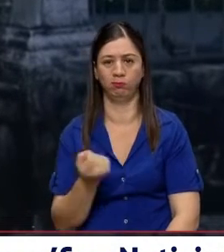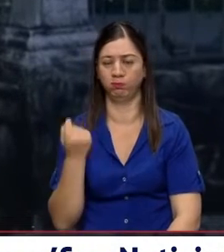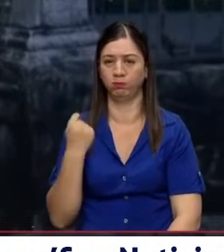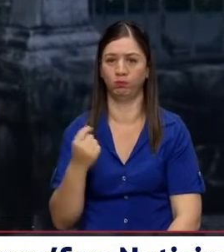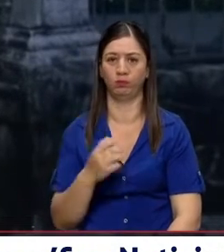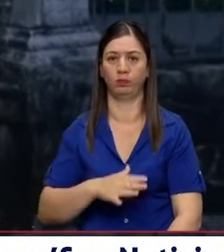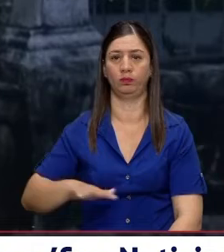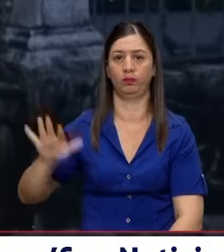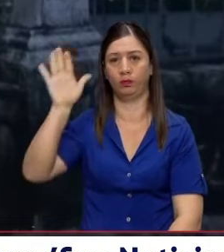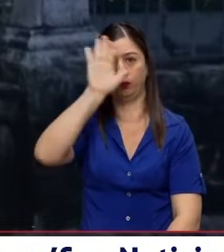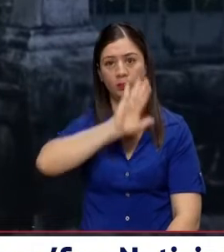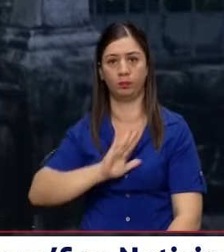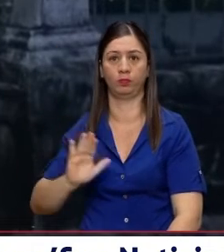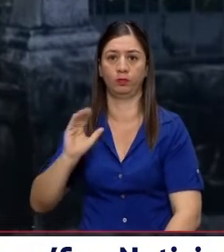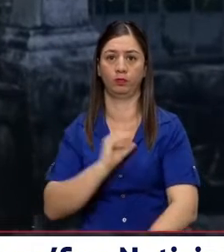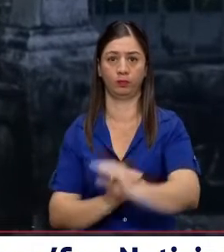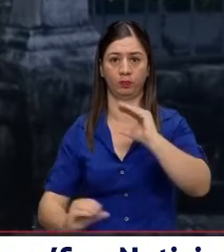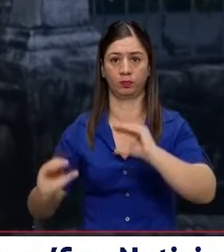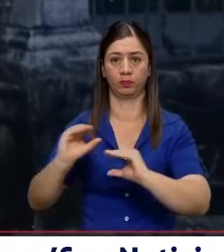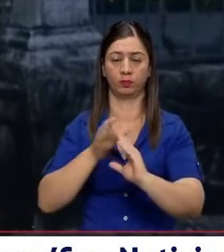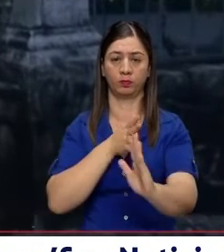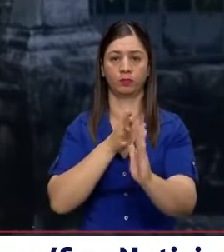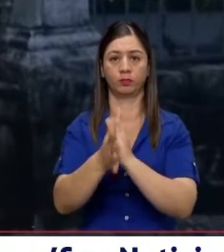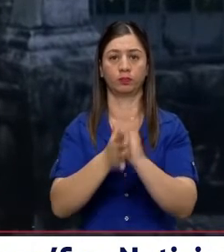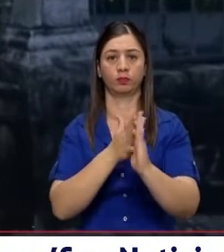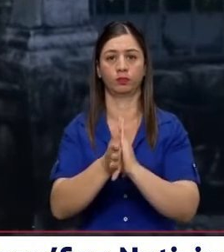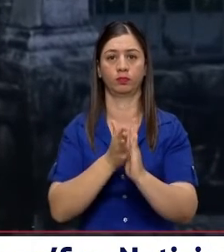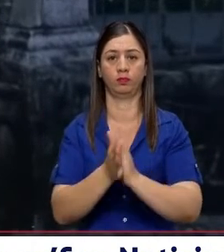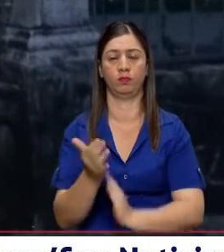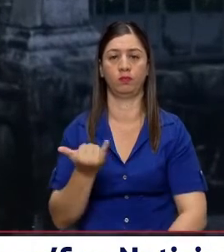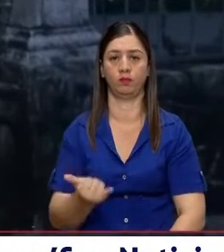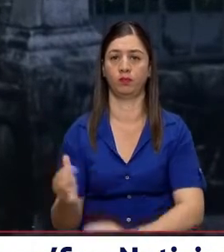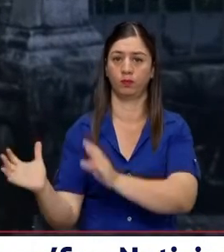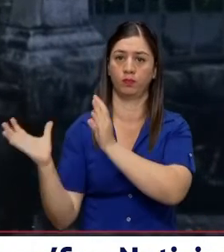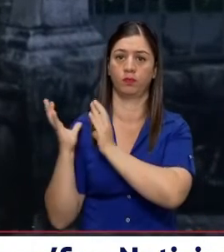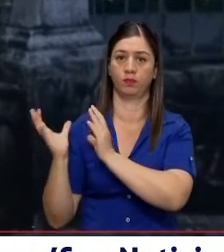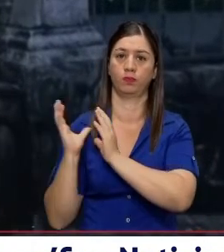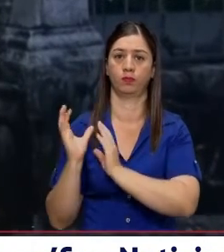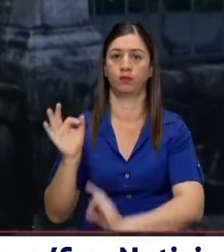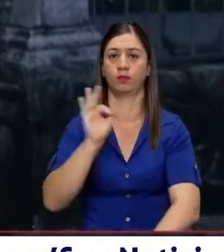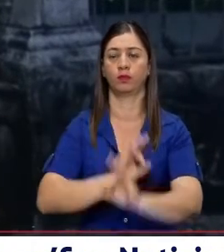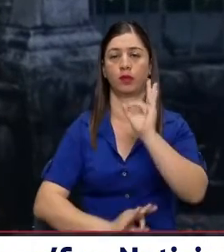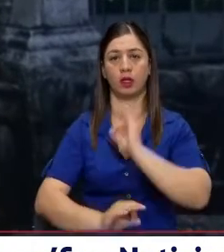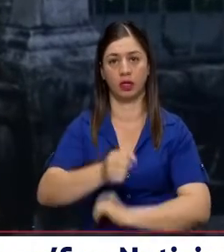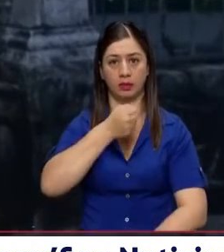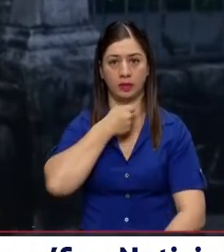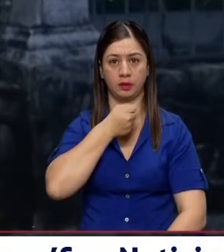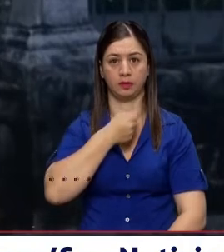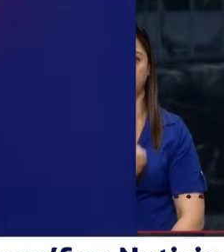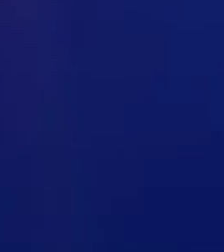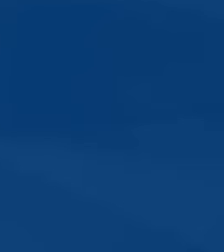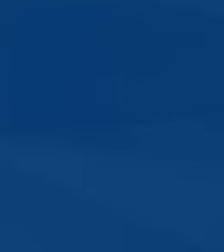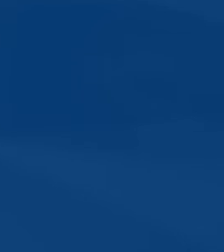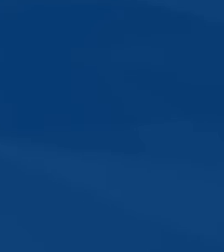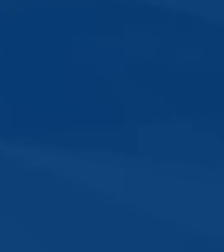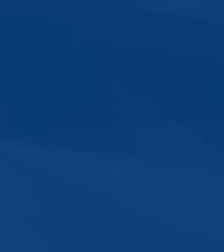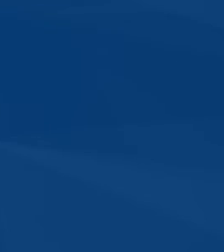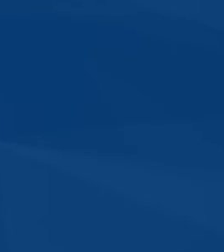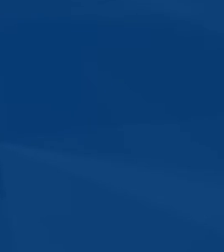en el departamento del Cauca. Es la información que originamos desde la ciudad de Popayán. John Jairo Astudillo para Telepacífico Noticias.